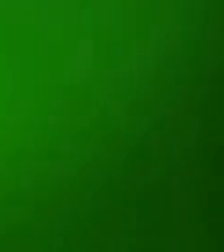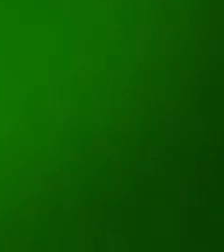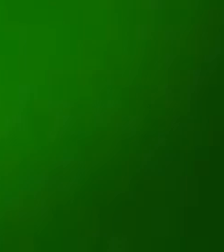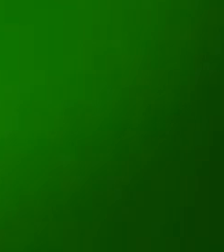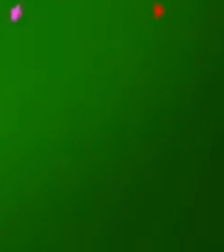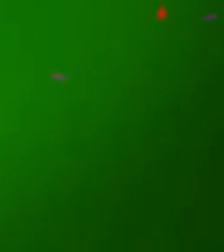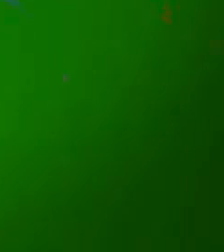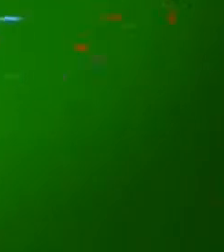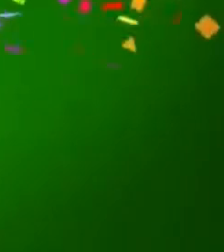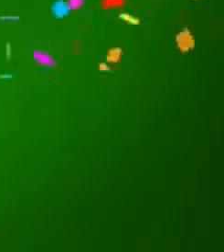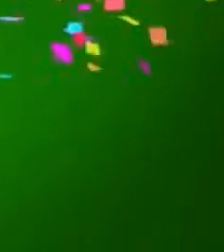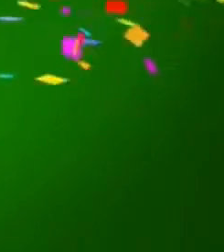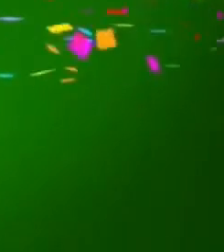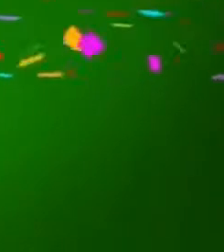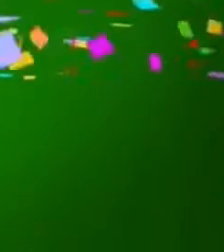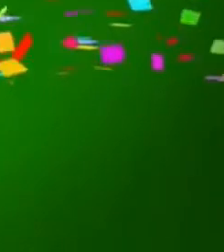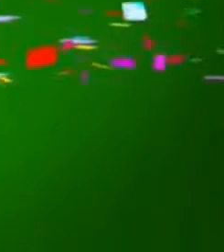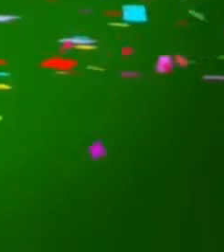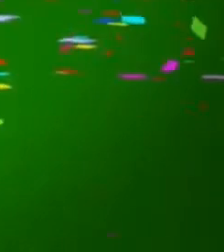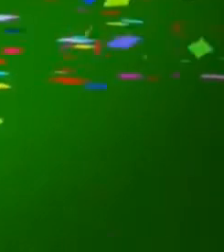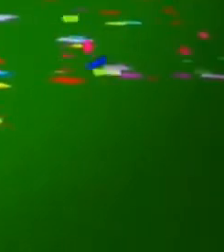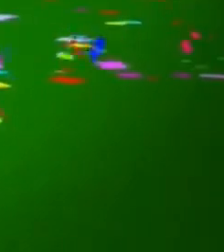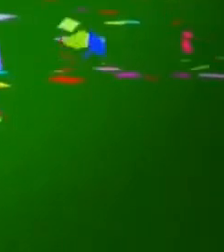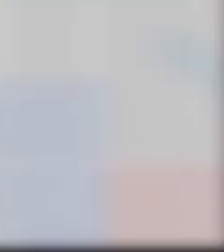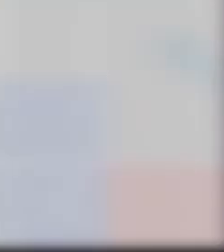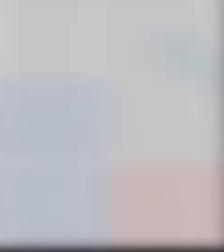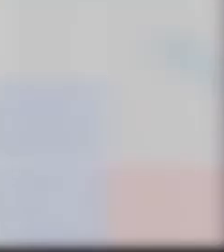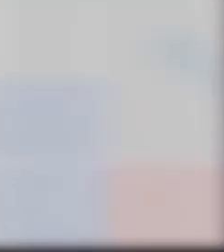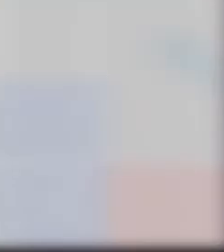su platica rinde mucho más.